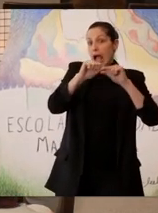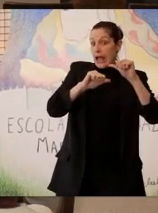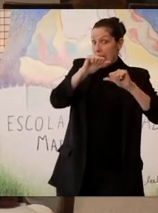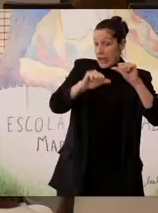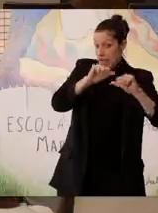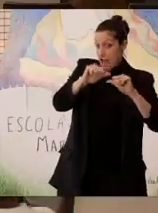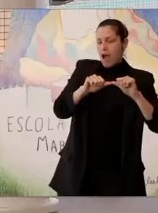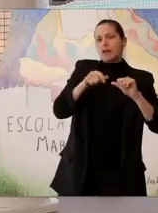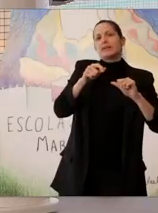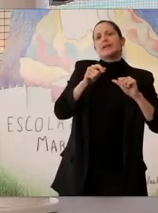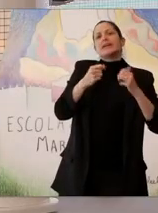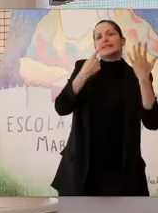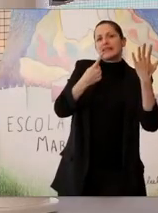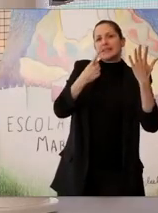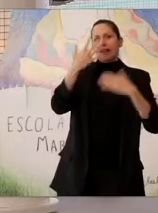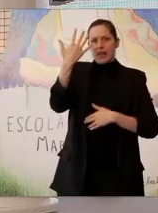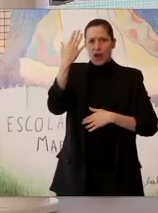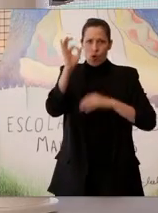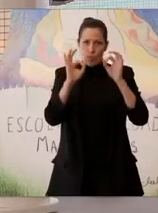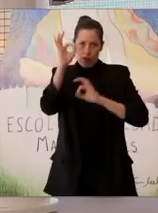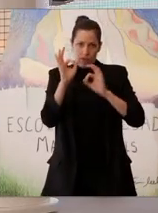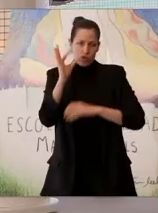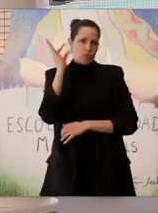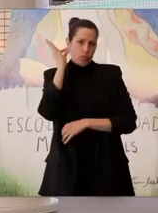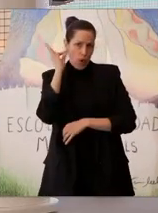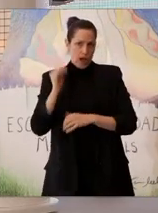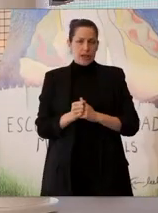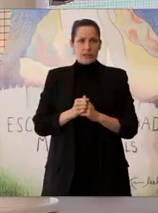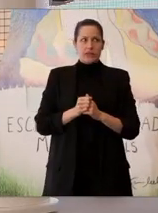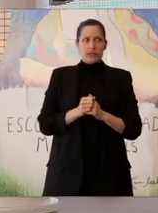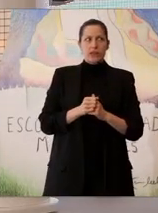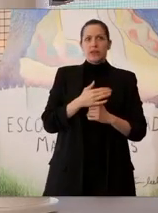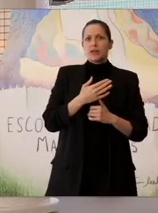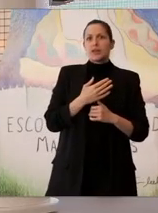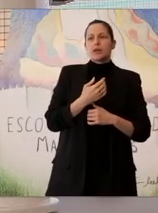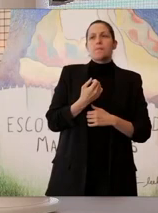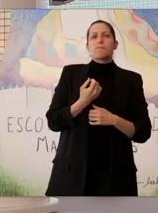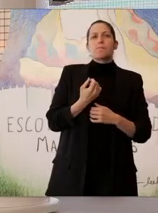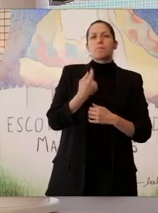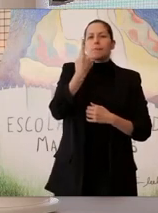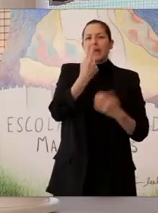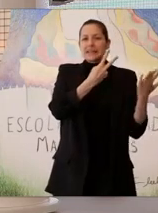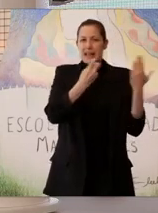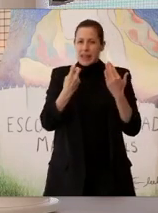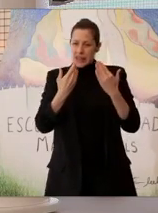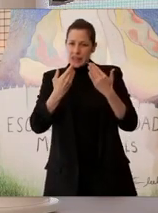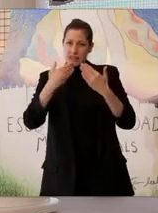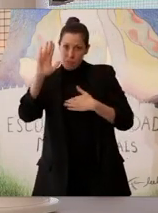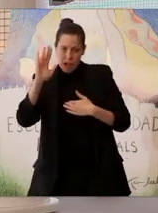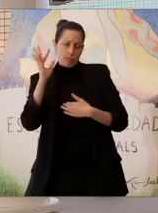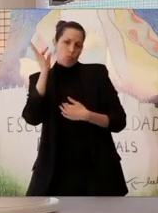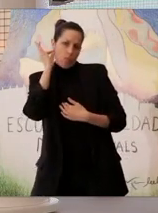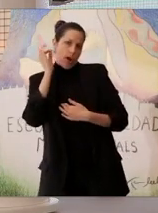65% mujeres. De 2.700, más de 1.700 somos mujeres. Evidentemente, la